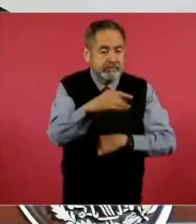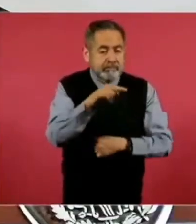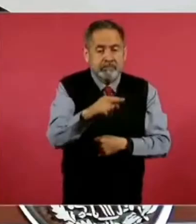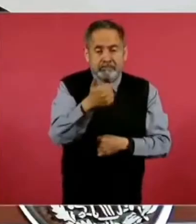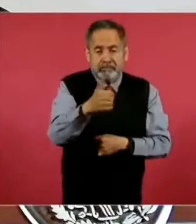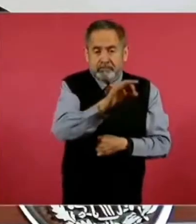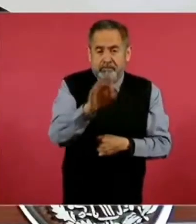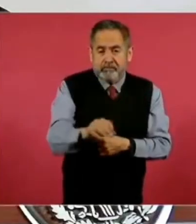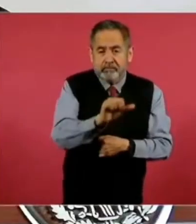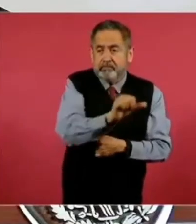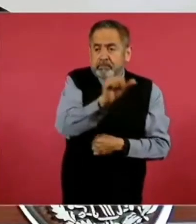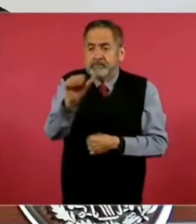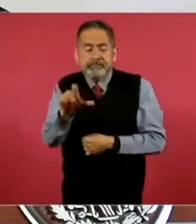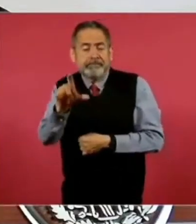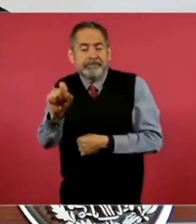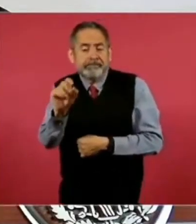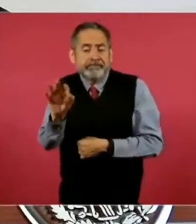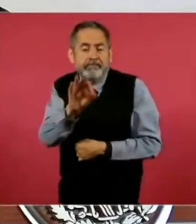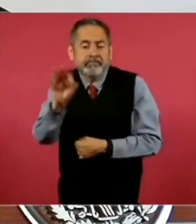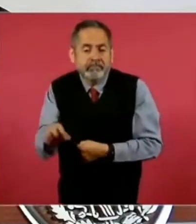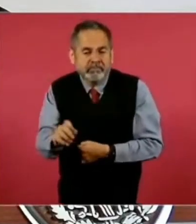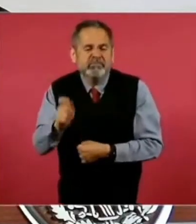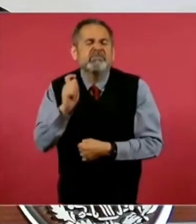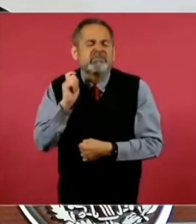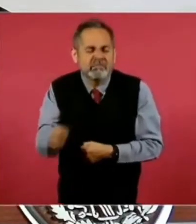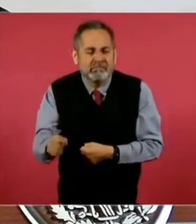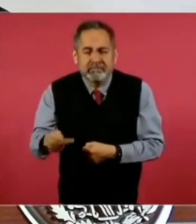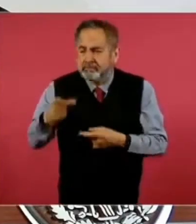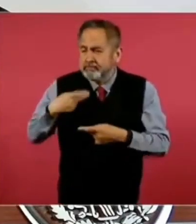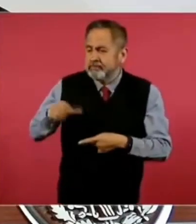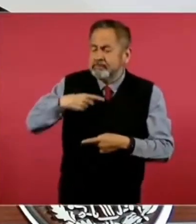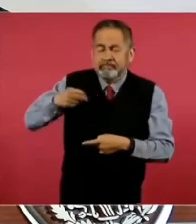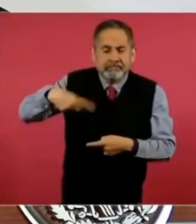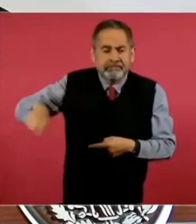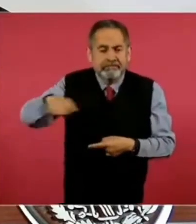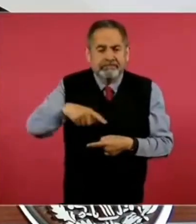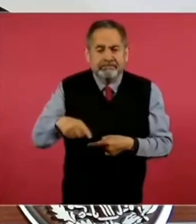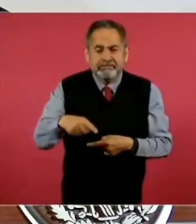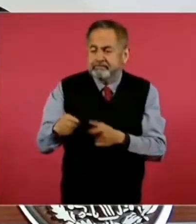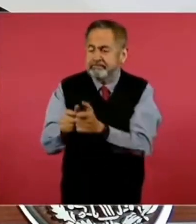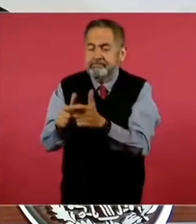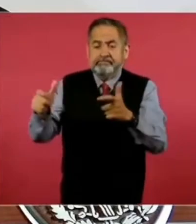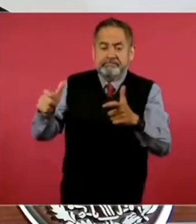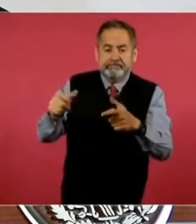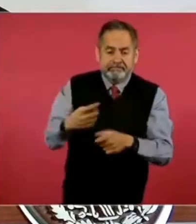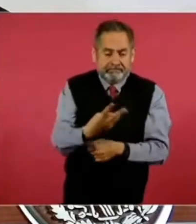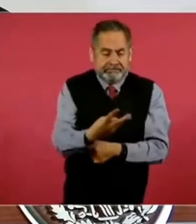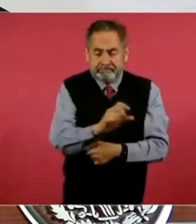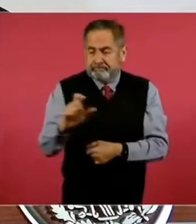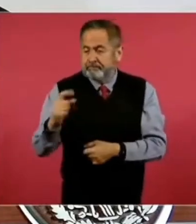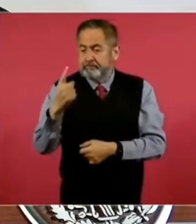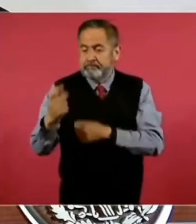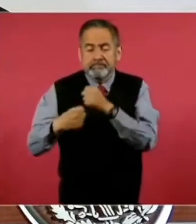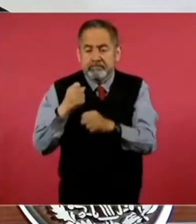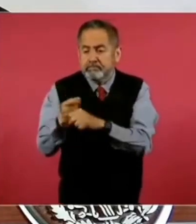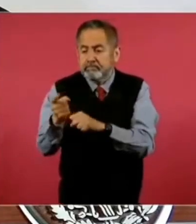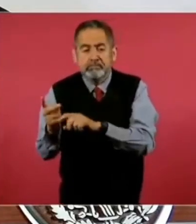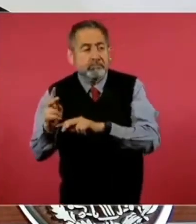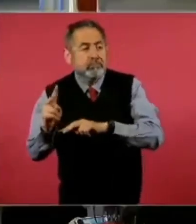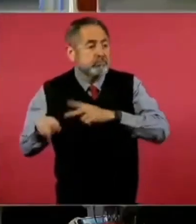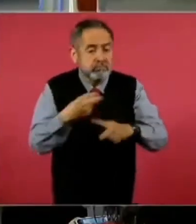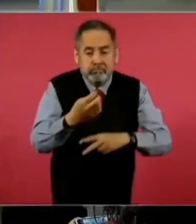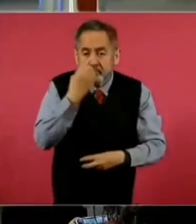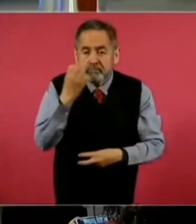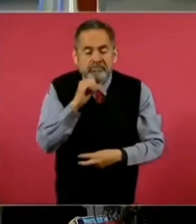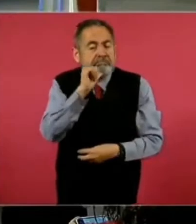14.6% a 20% el porcentaje de la población de 3 a 21 años que no asiste a la escuela y